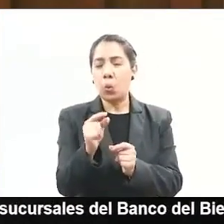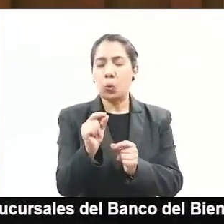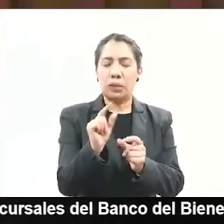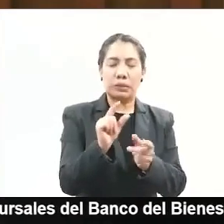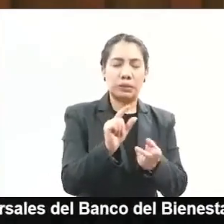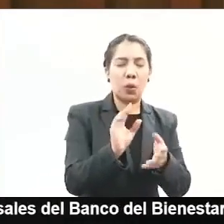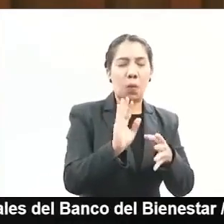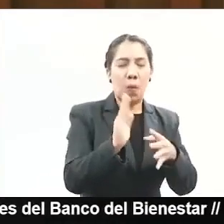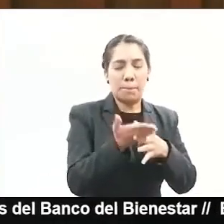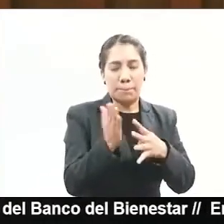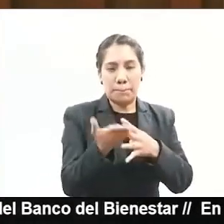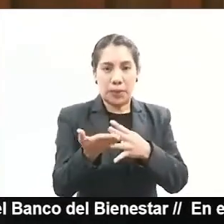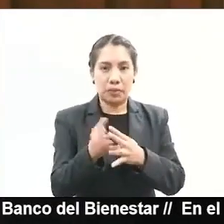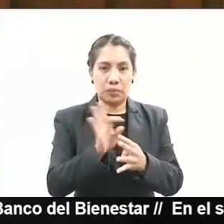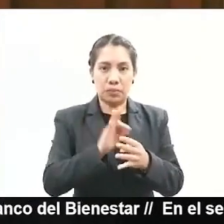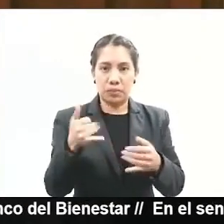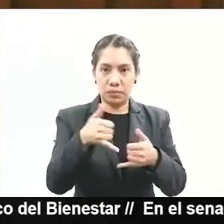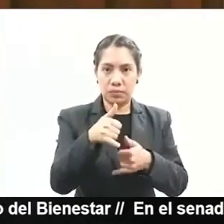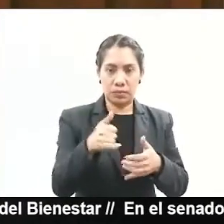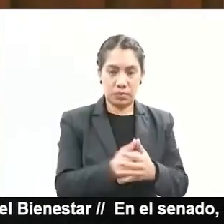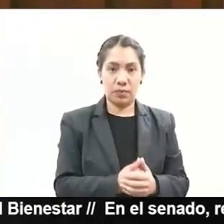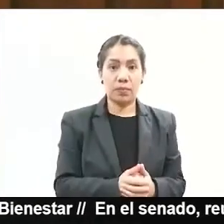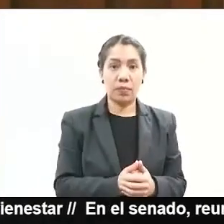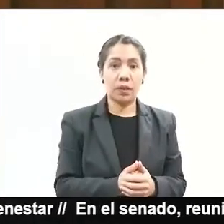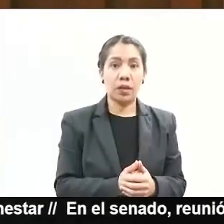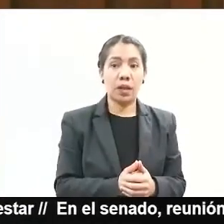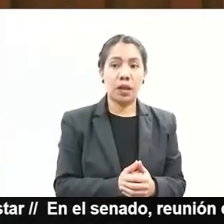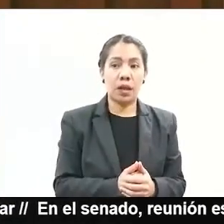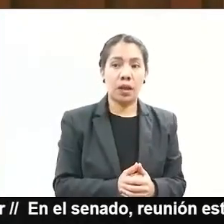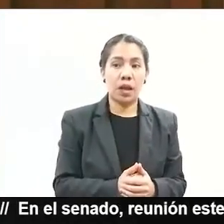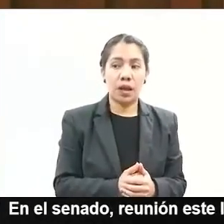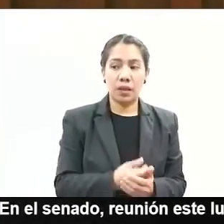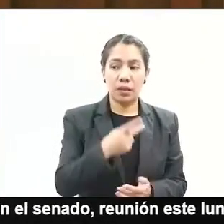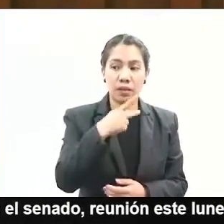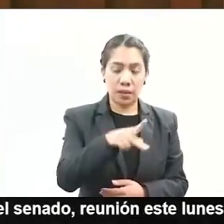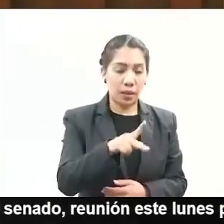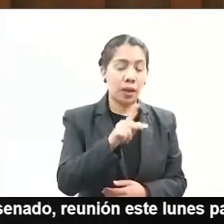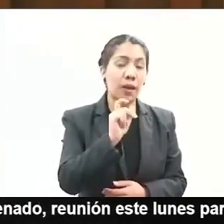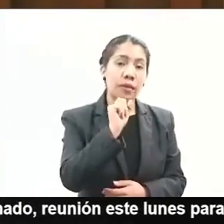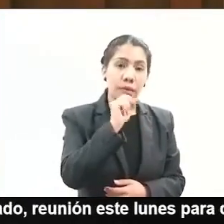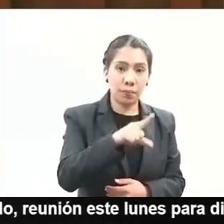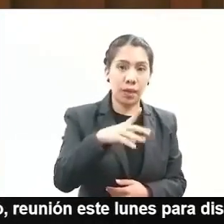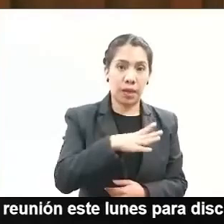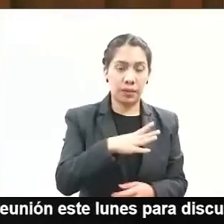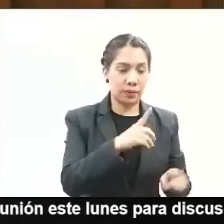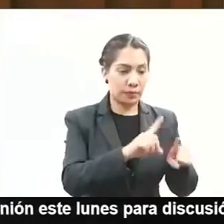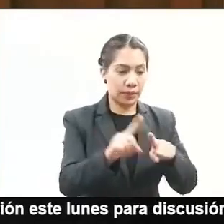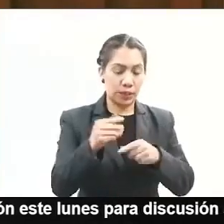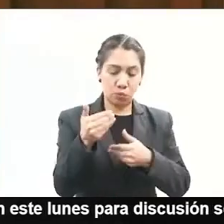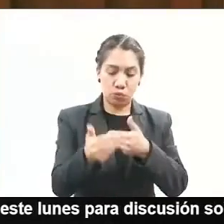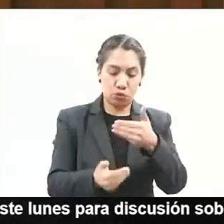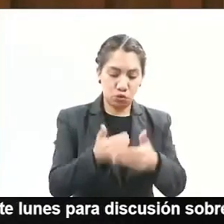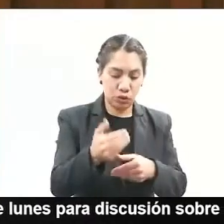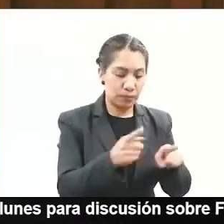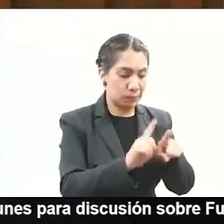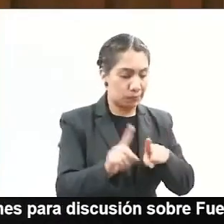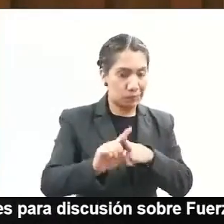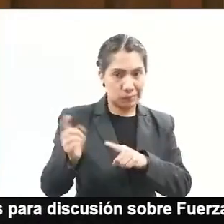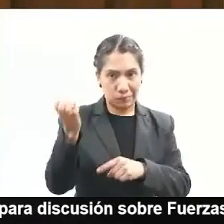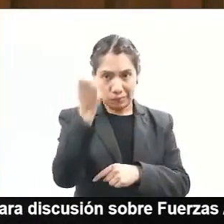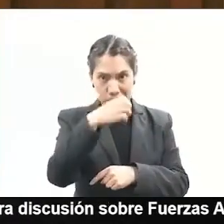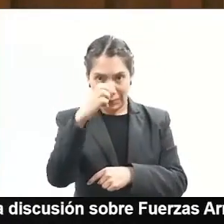algunos integrantes del Ejército, al menos 2 integrantes del Ejército, tuvieron procesos disciplinarios hechos por el propio